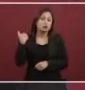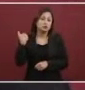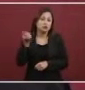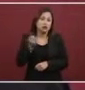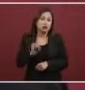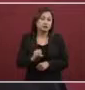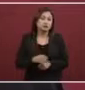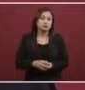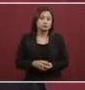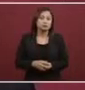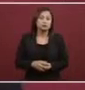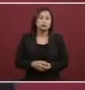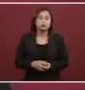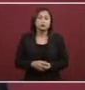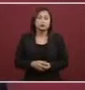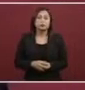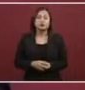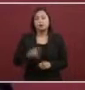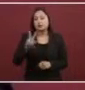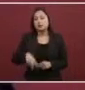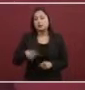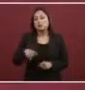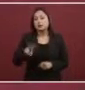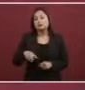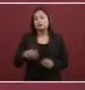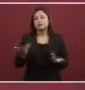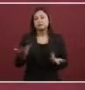Es algo incluso que viene de lejos.